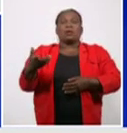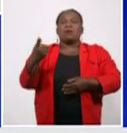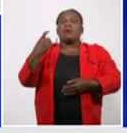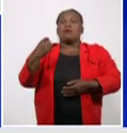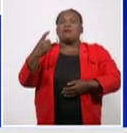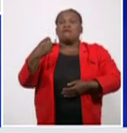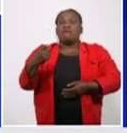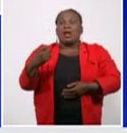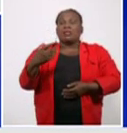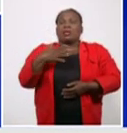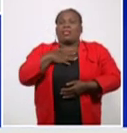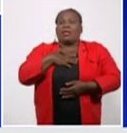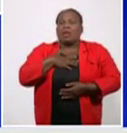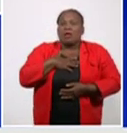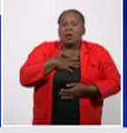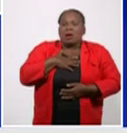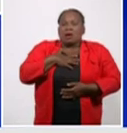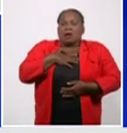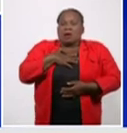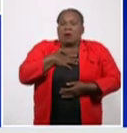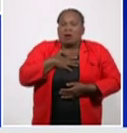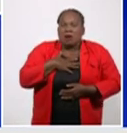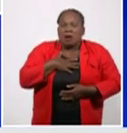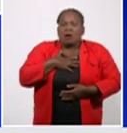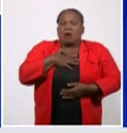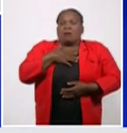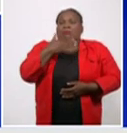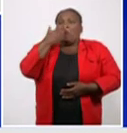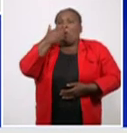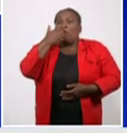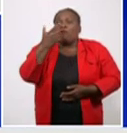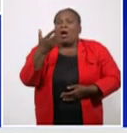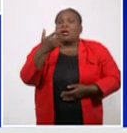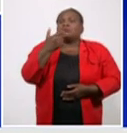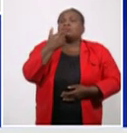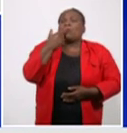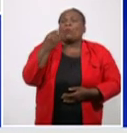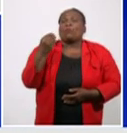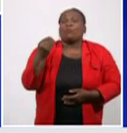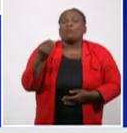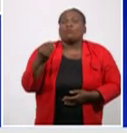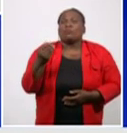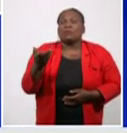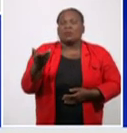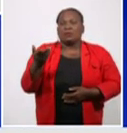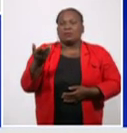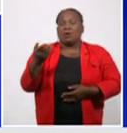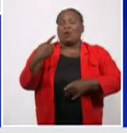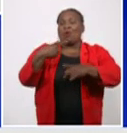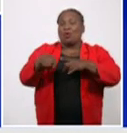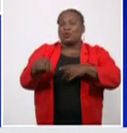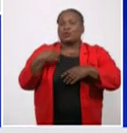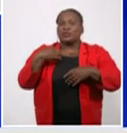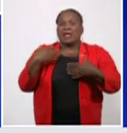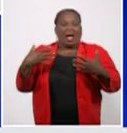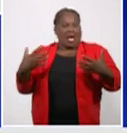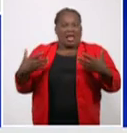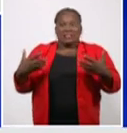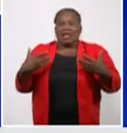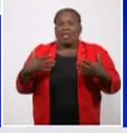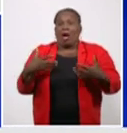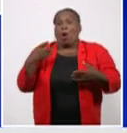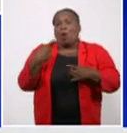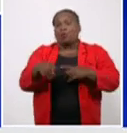disnea, la pérdida del olfato. 1% tienen ansiedad, pérdida de peso,